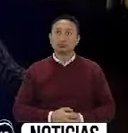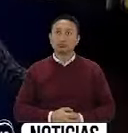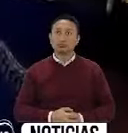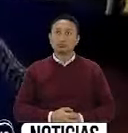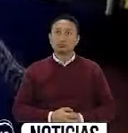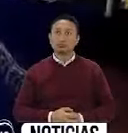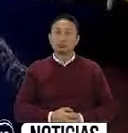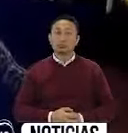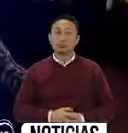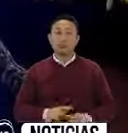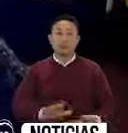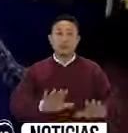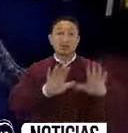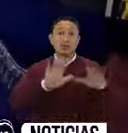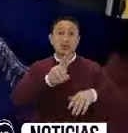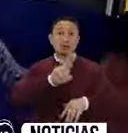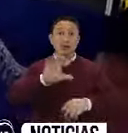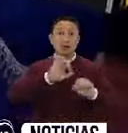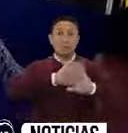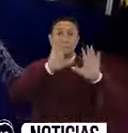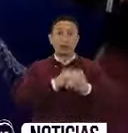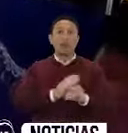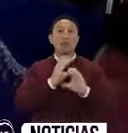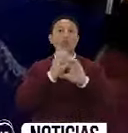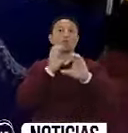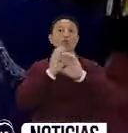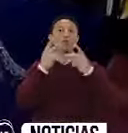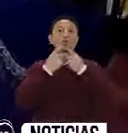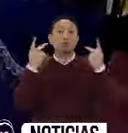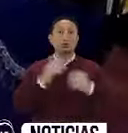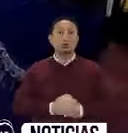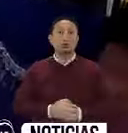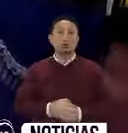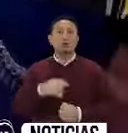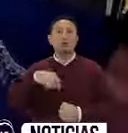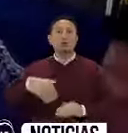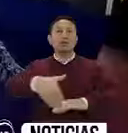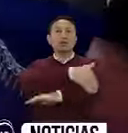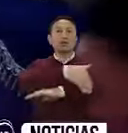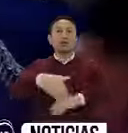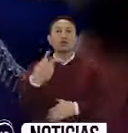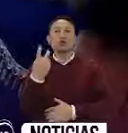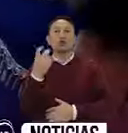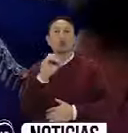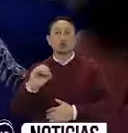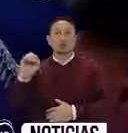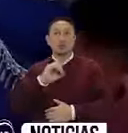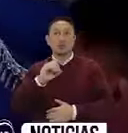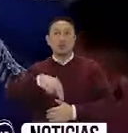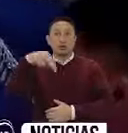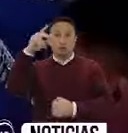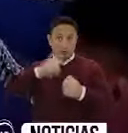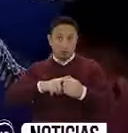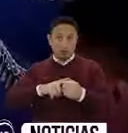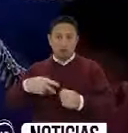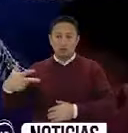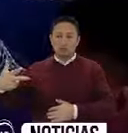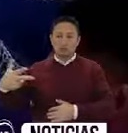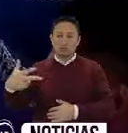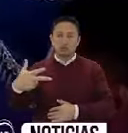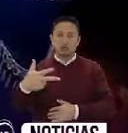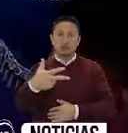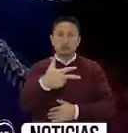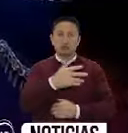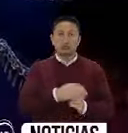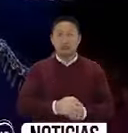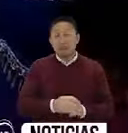...10 y 25 de la mañana... un bus de transporte público circula por la avenida 12 de octubre en el norte de Quito, aparentemente